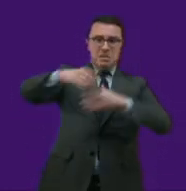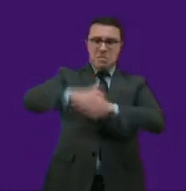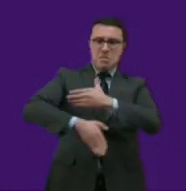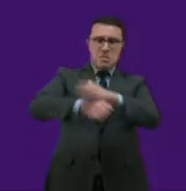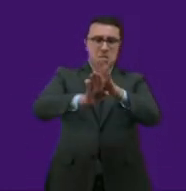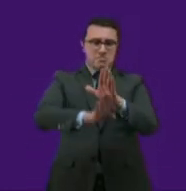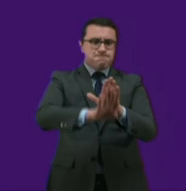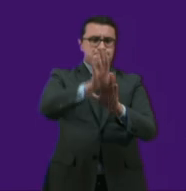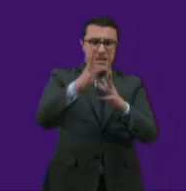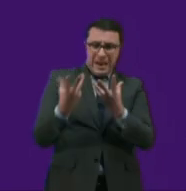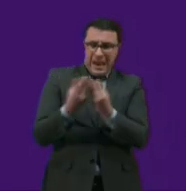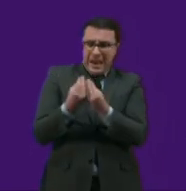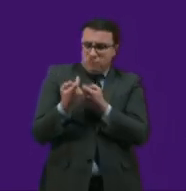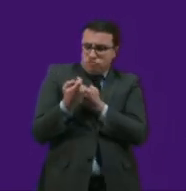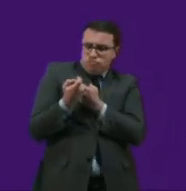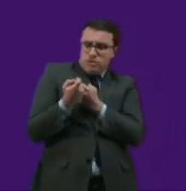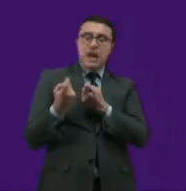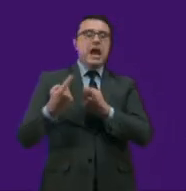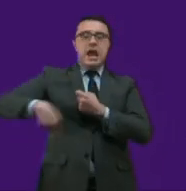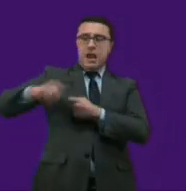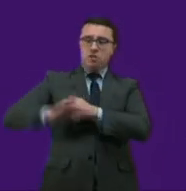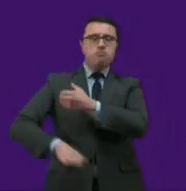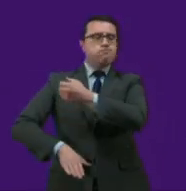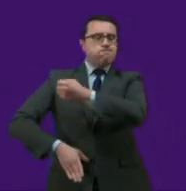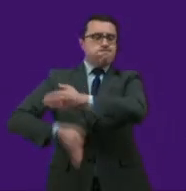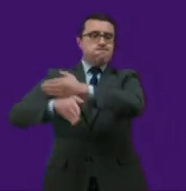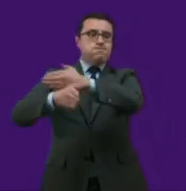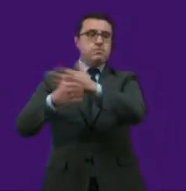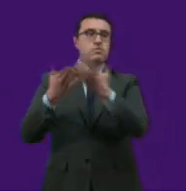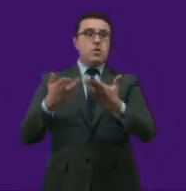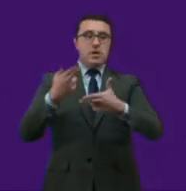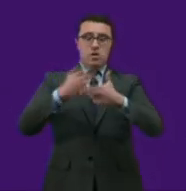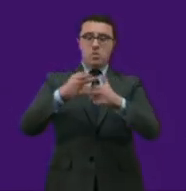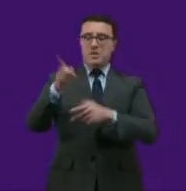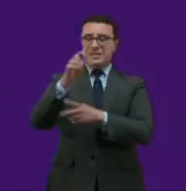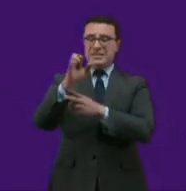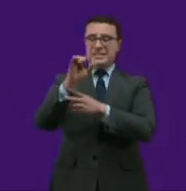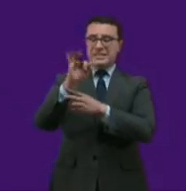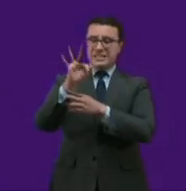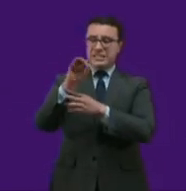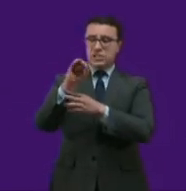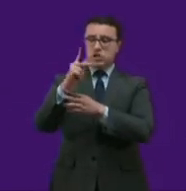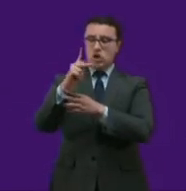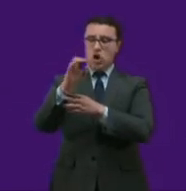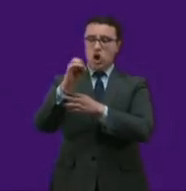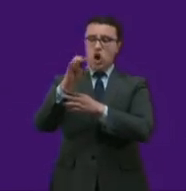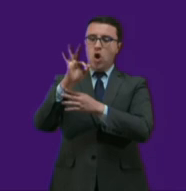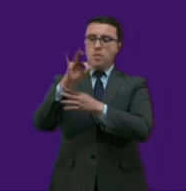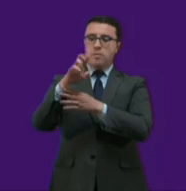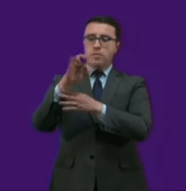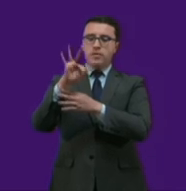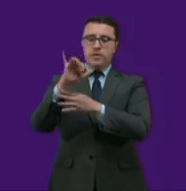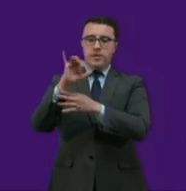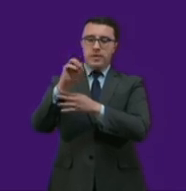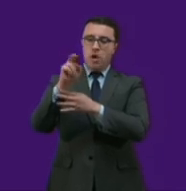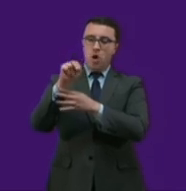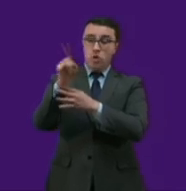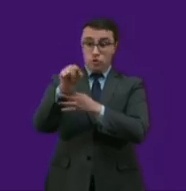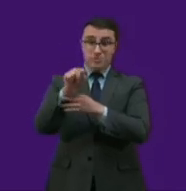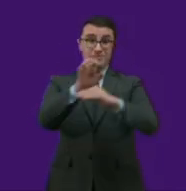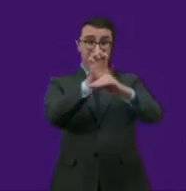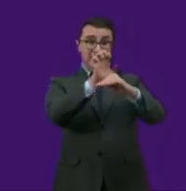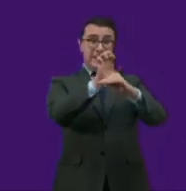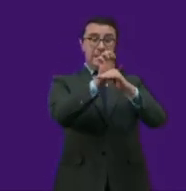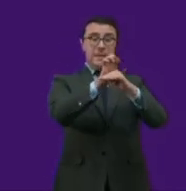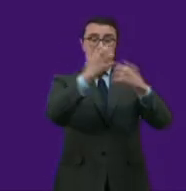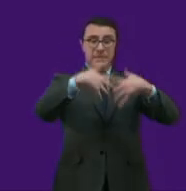equipo más cercano. Y son los stock options. Yo me acuerdo en Imaginamos, yo hacía reuniones con todo el